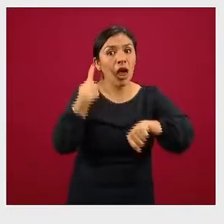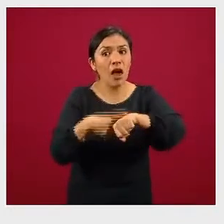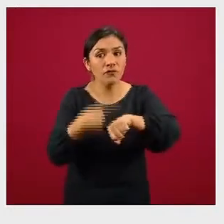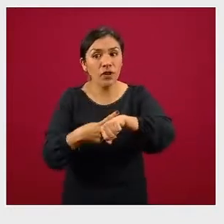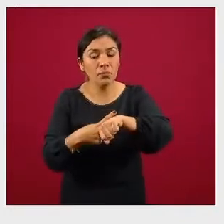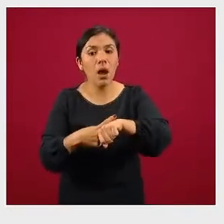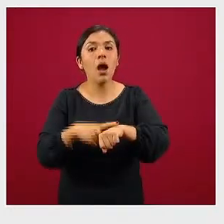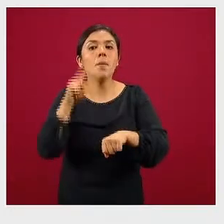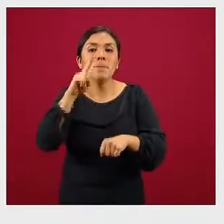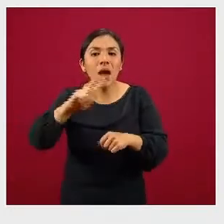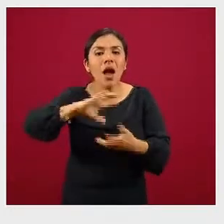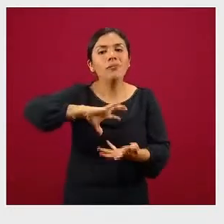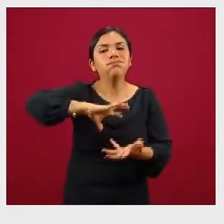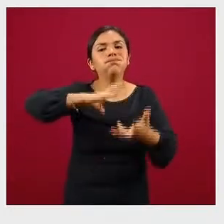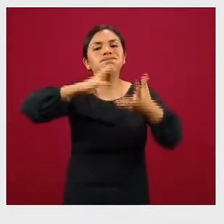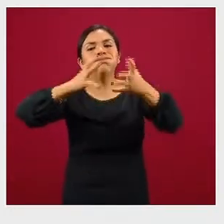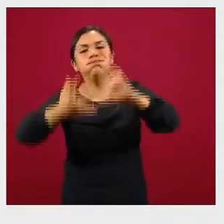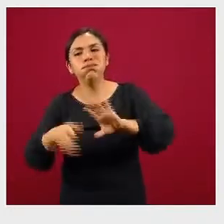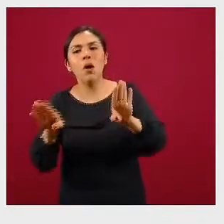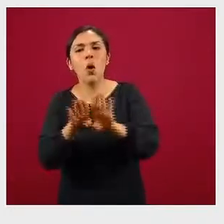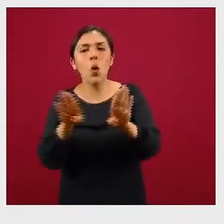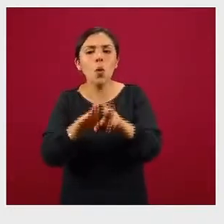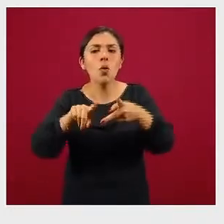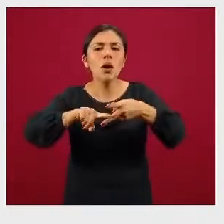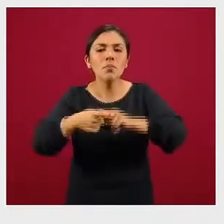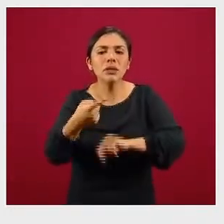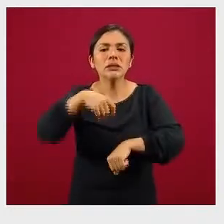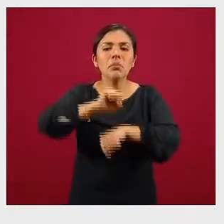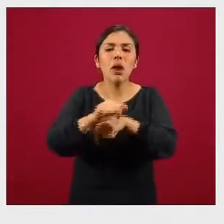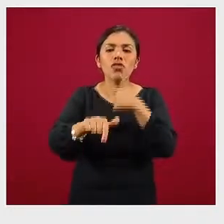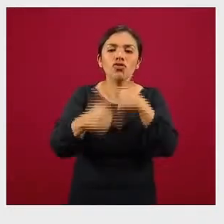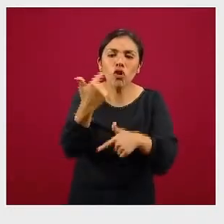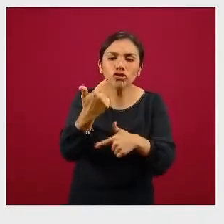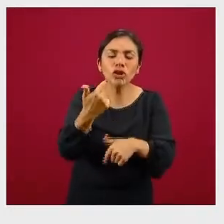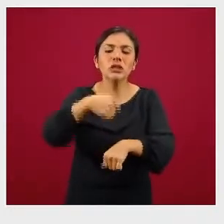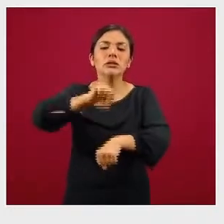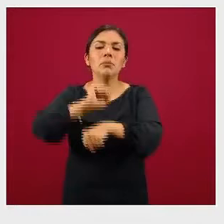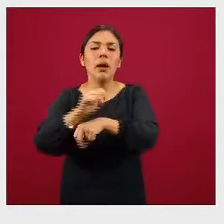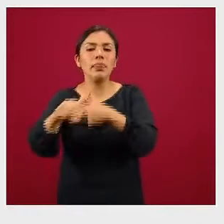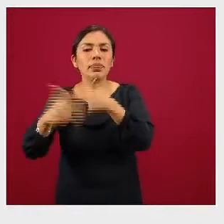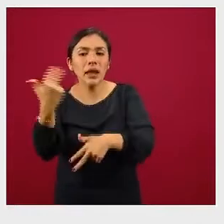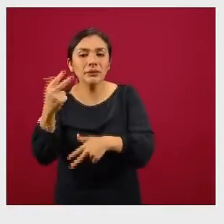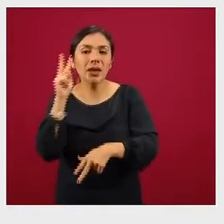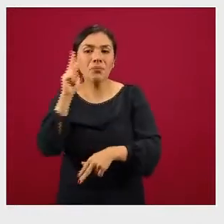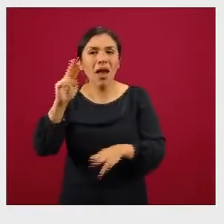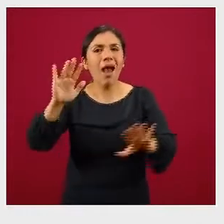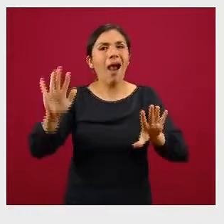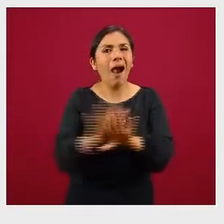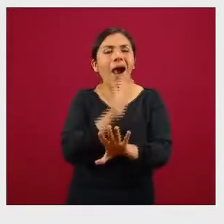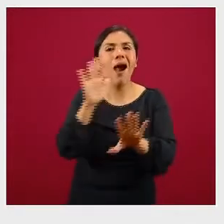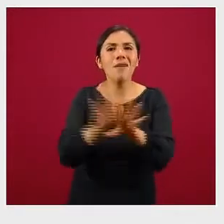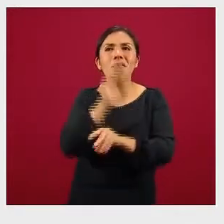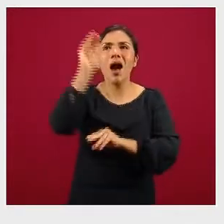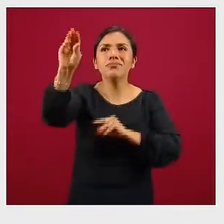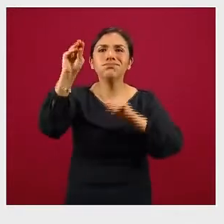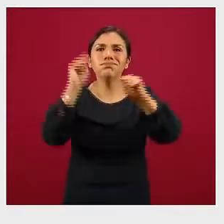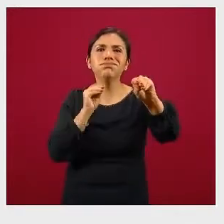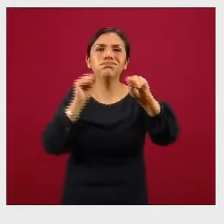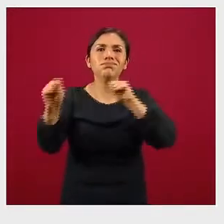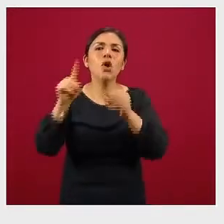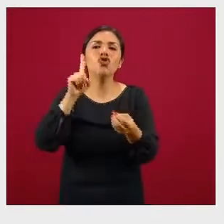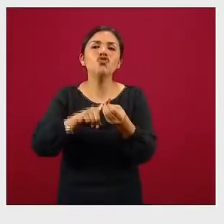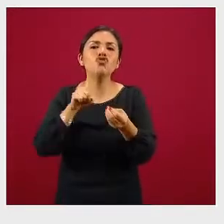viendo cómo cambia. Semana 10, sigamos con Aguascalientes, semana 12, semana 13, semana